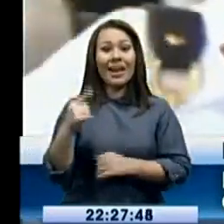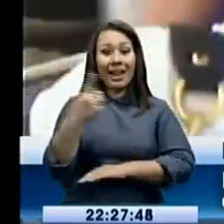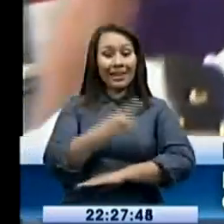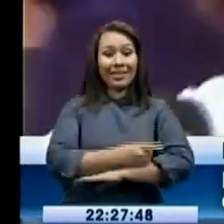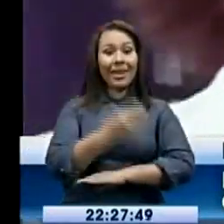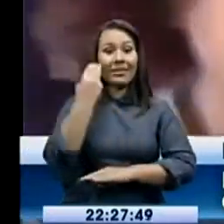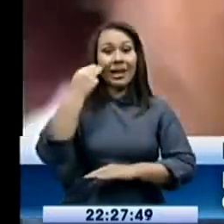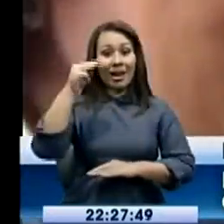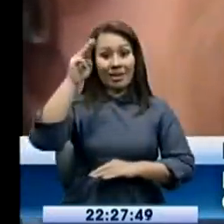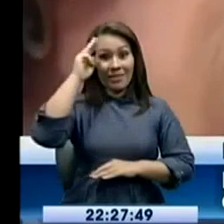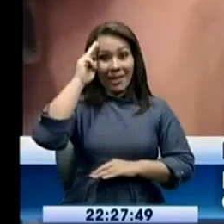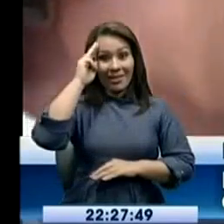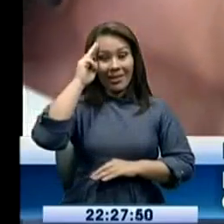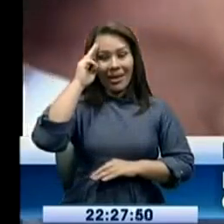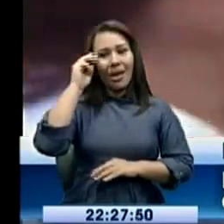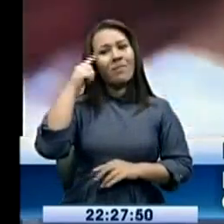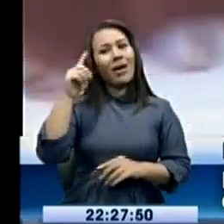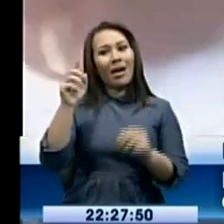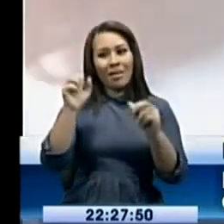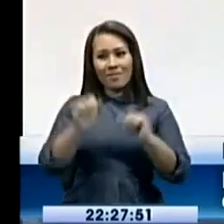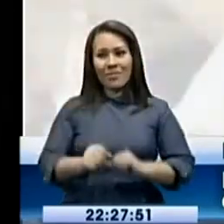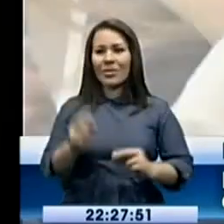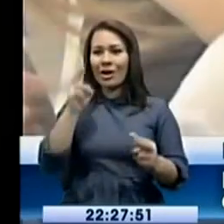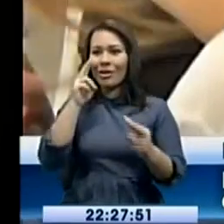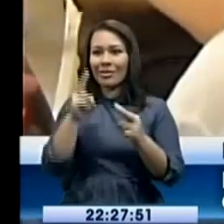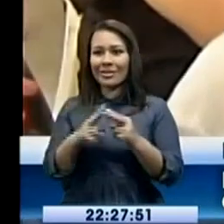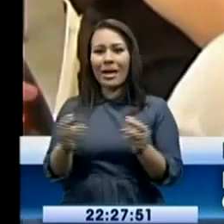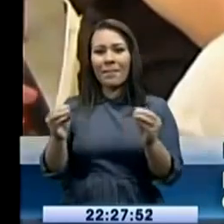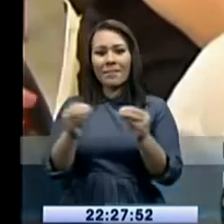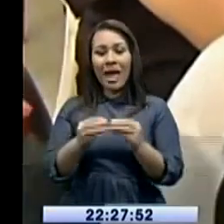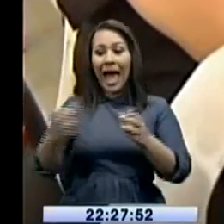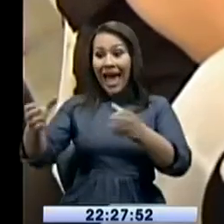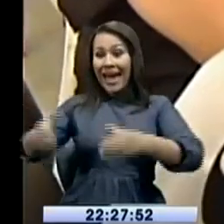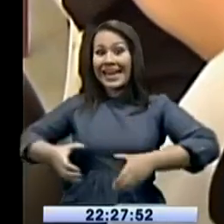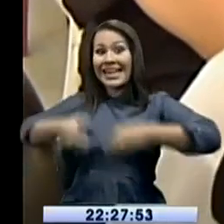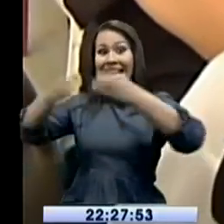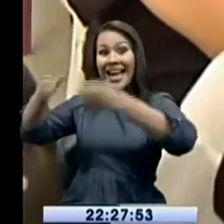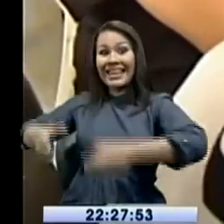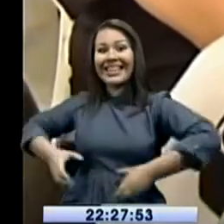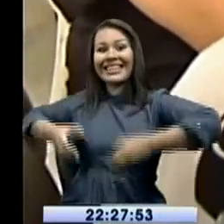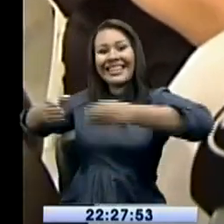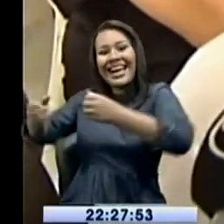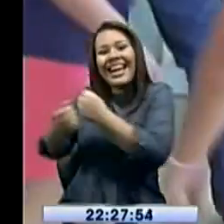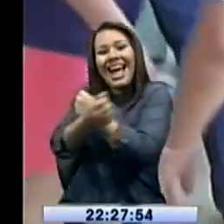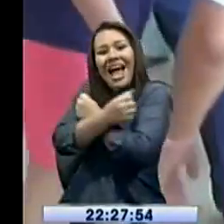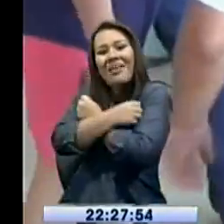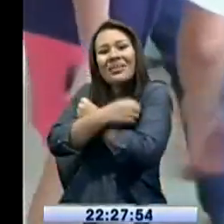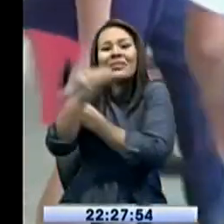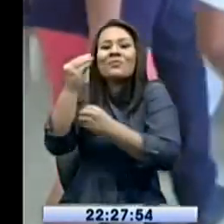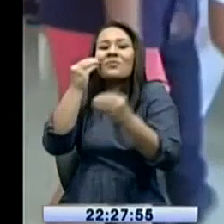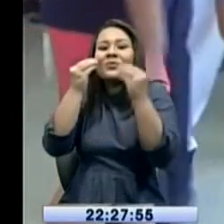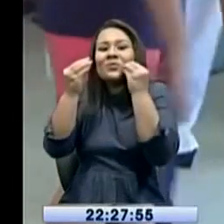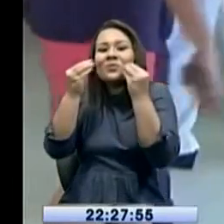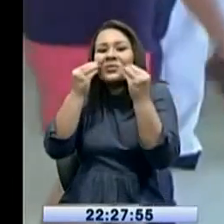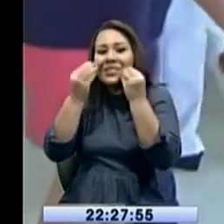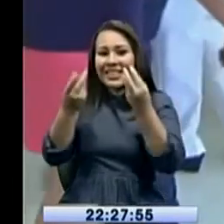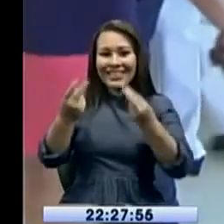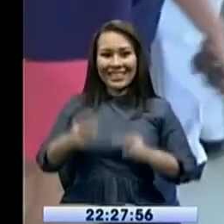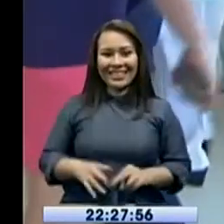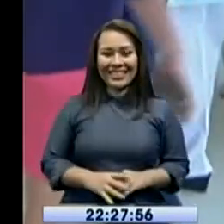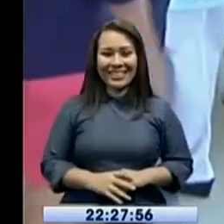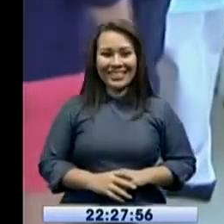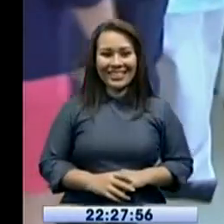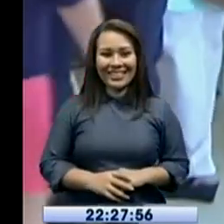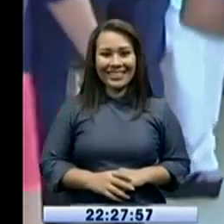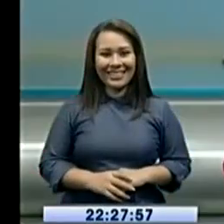más queridas que de costumbre. Regalos, regalos y muchos abrazos y besos. Informó Lorena Baque.